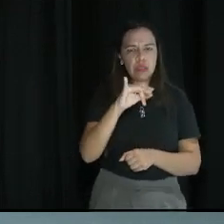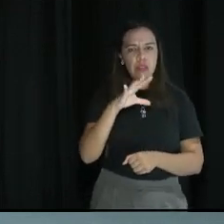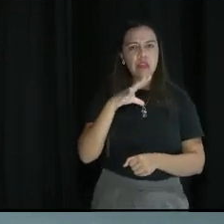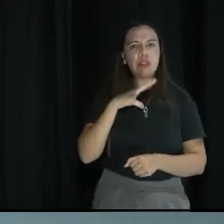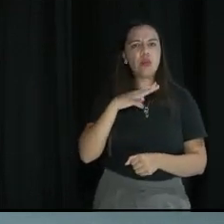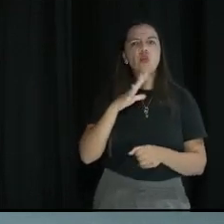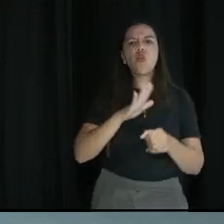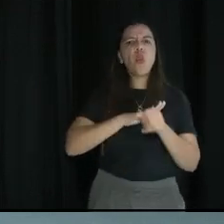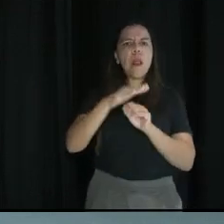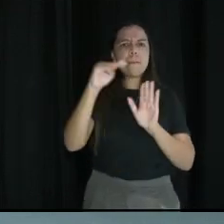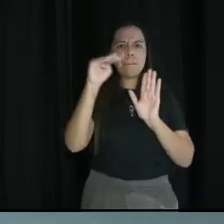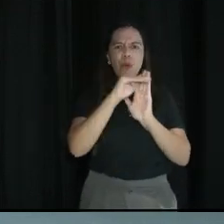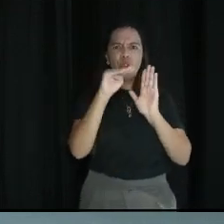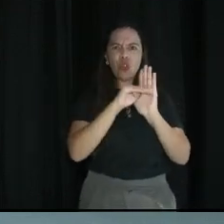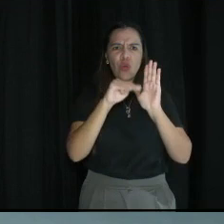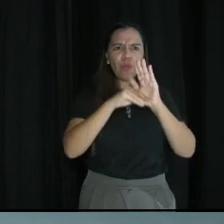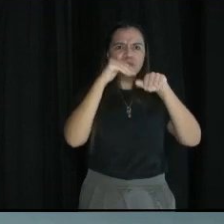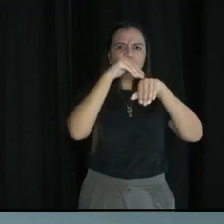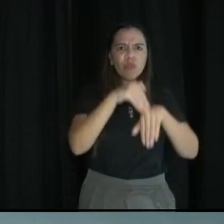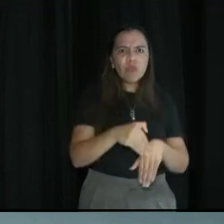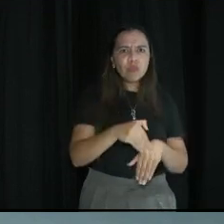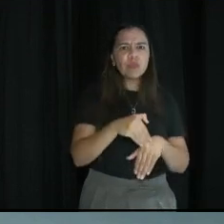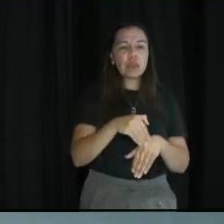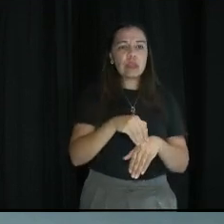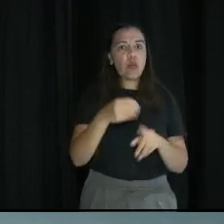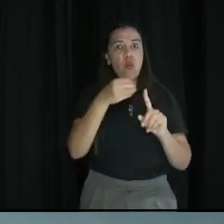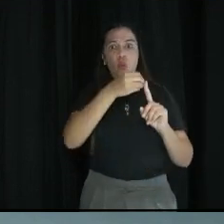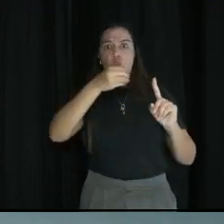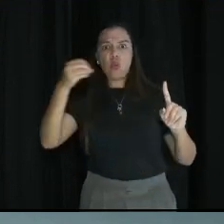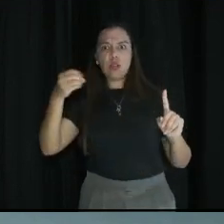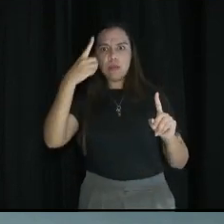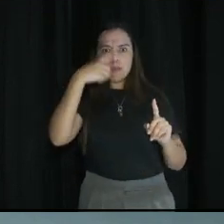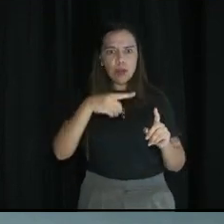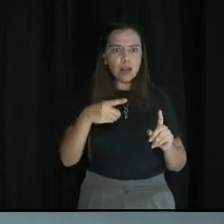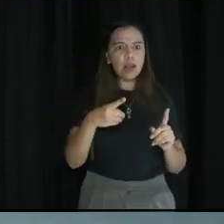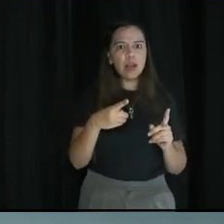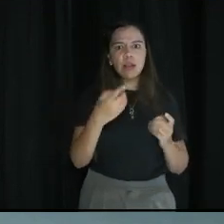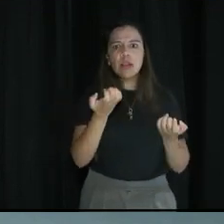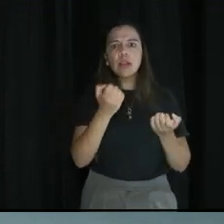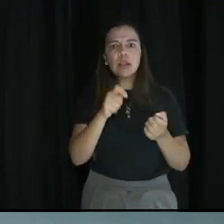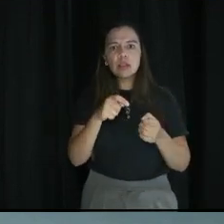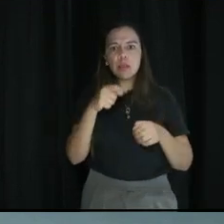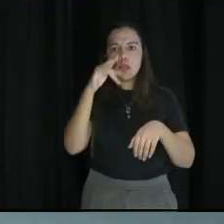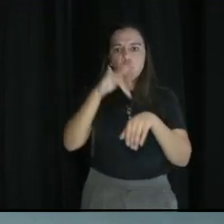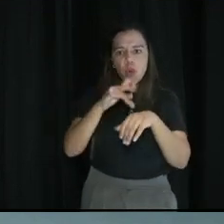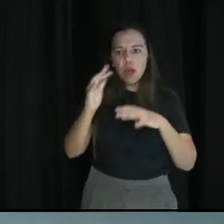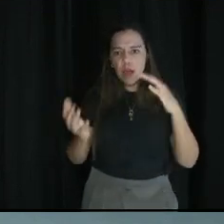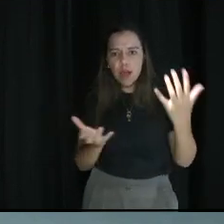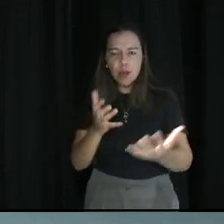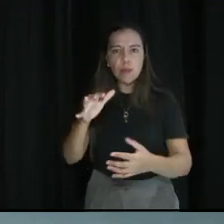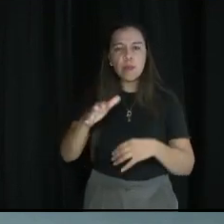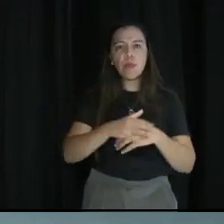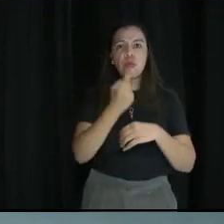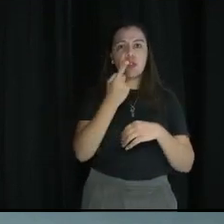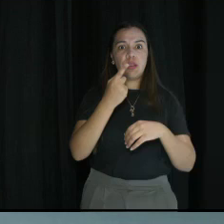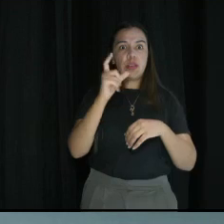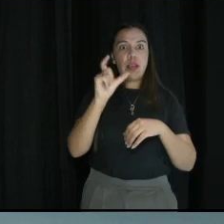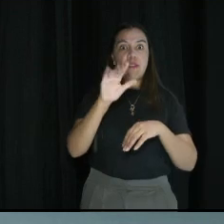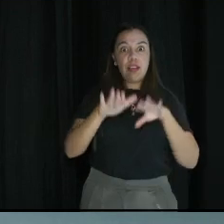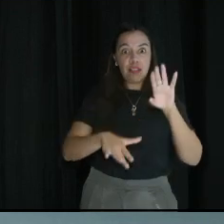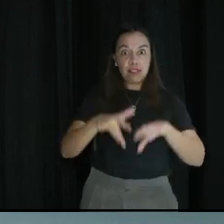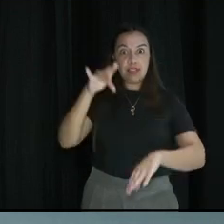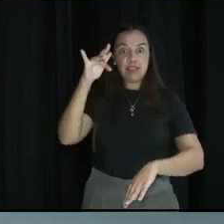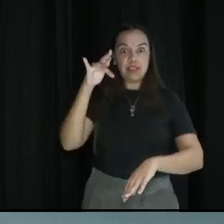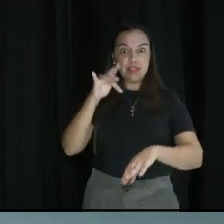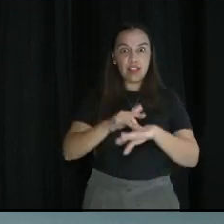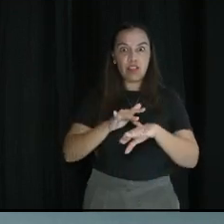son los protocolos de actuación? Ellos tienen un protocolo, ¿para qué? Para manipular el ejemplar, porque también en una manipulación se puede incurrir en una